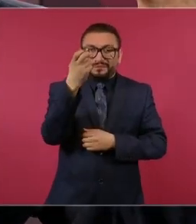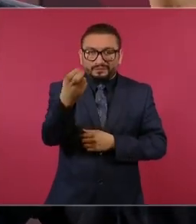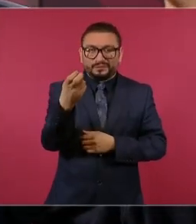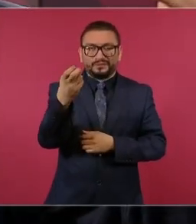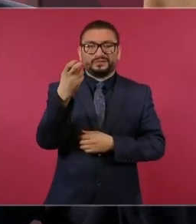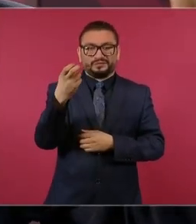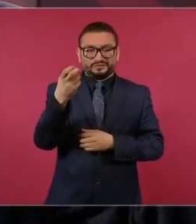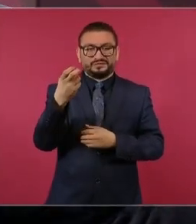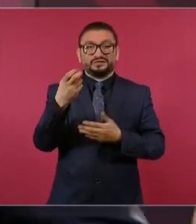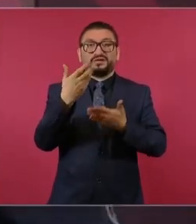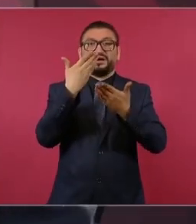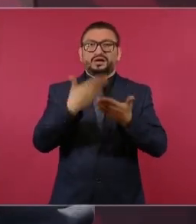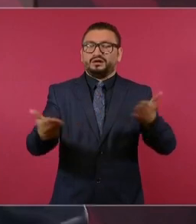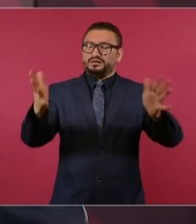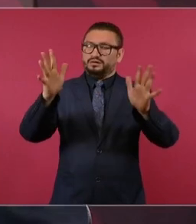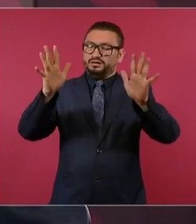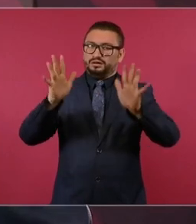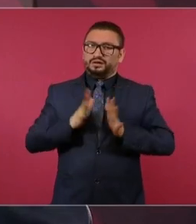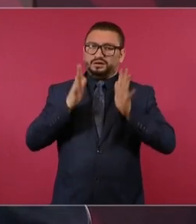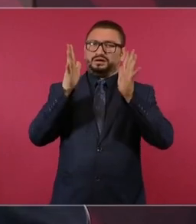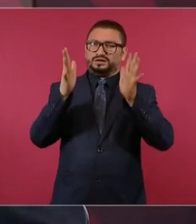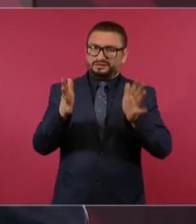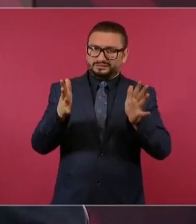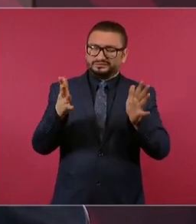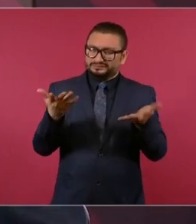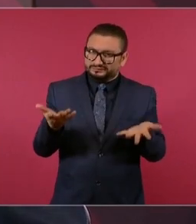se sorprendieron.